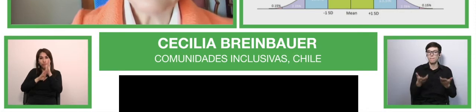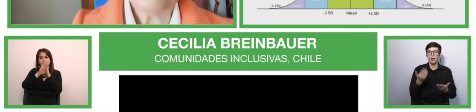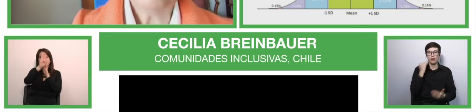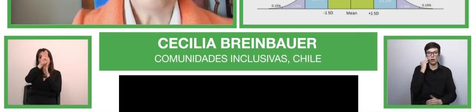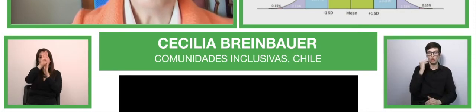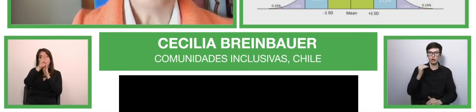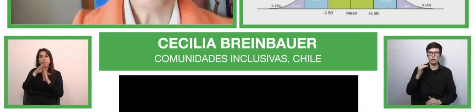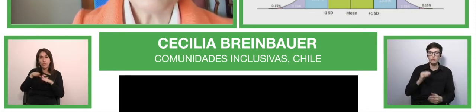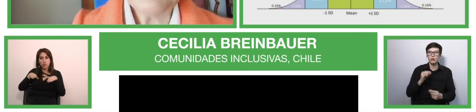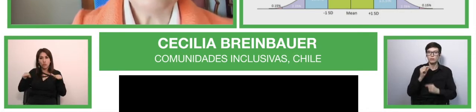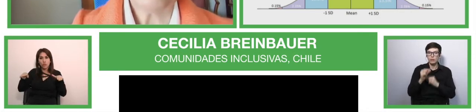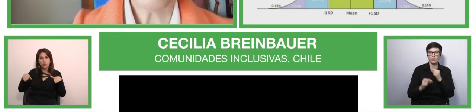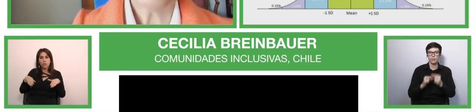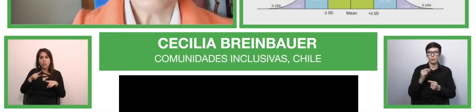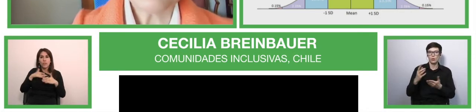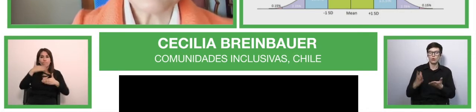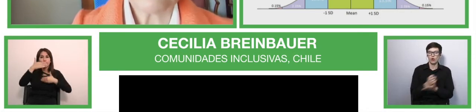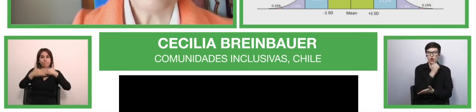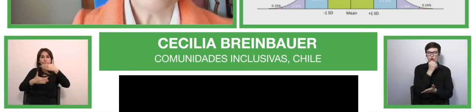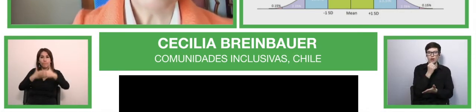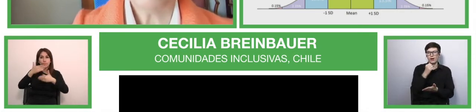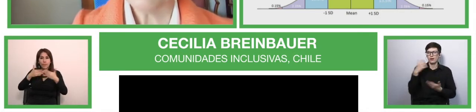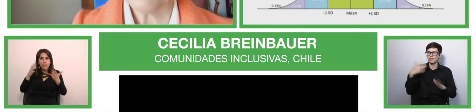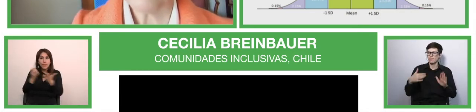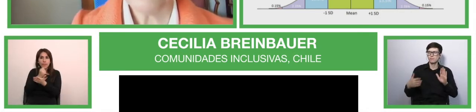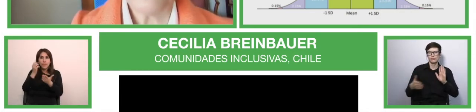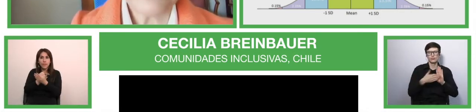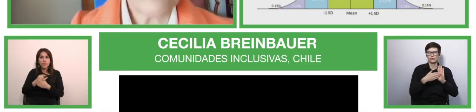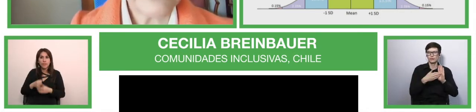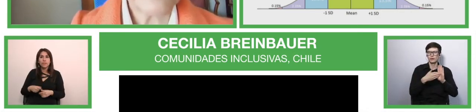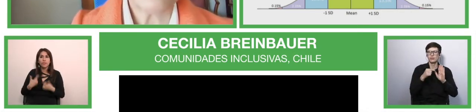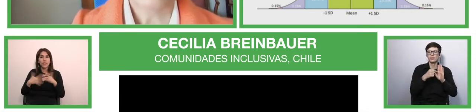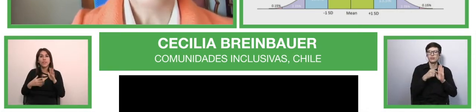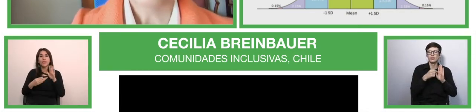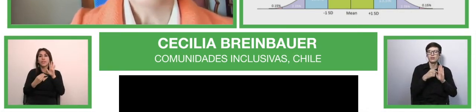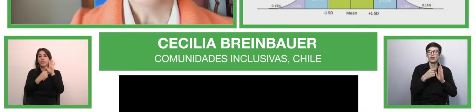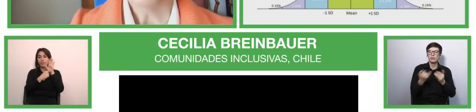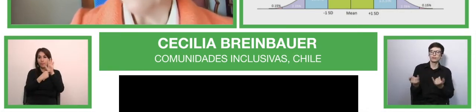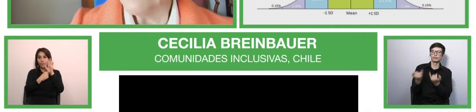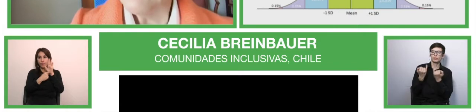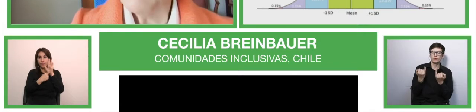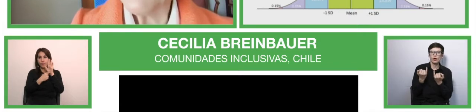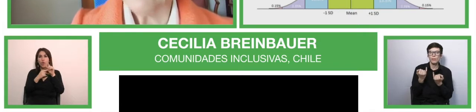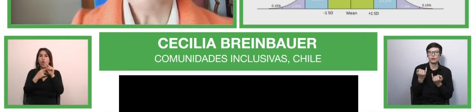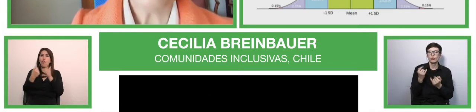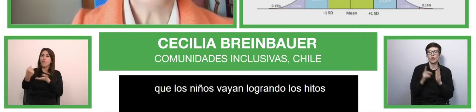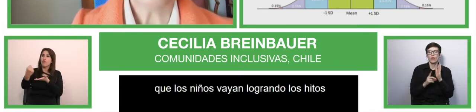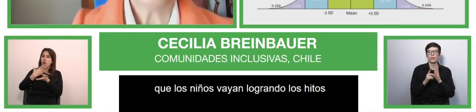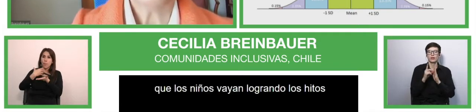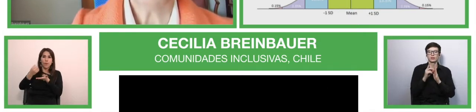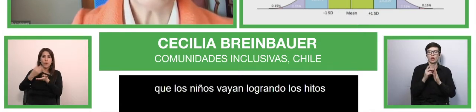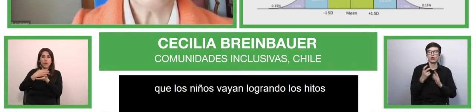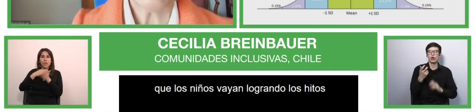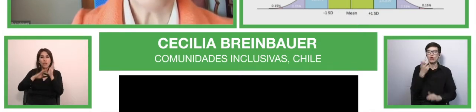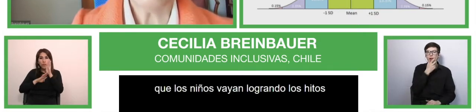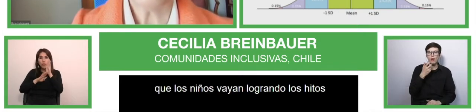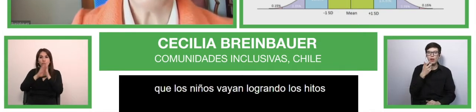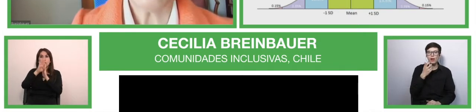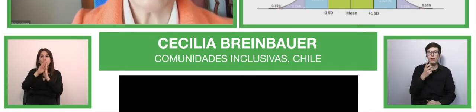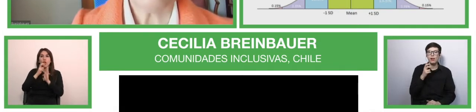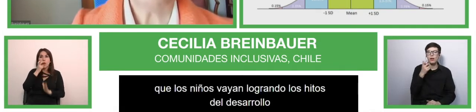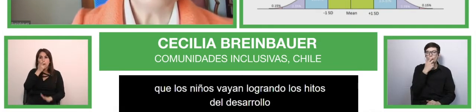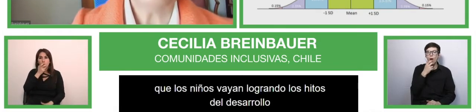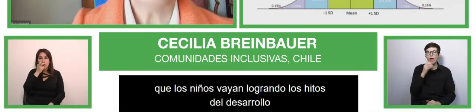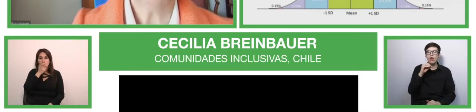vayan logrando los hitos del desarrollo de desarrollo del lenguaje oral especialmente de noticias